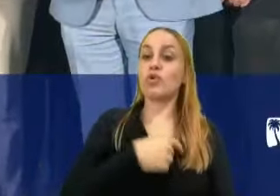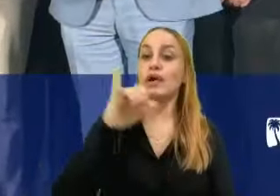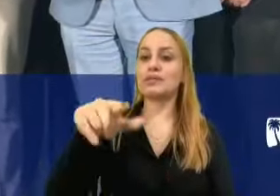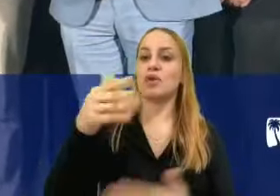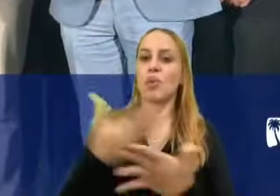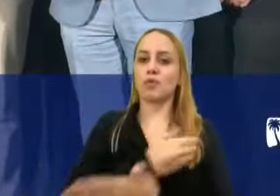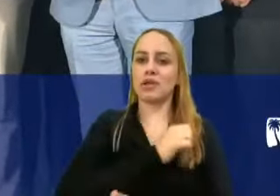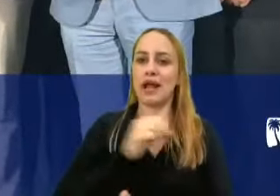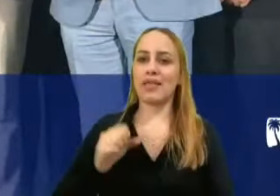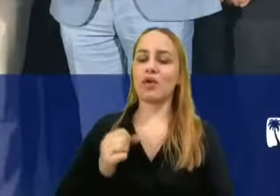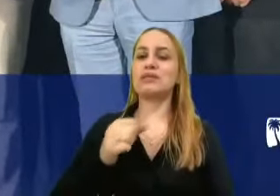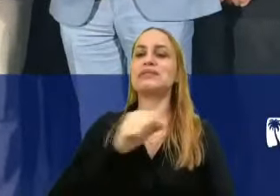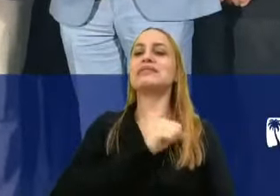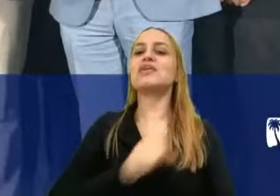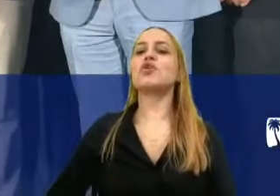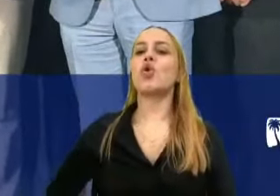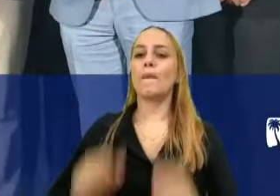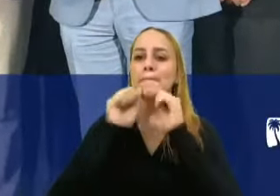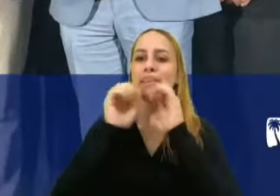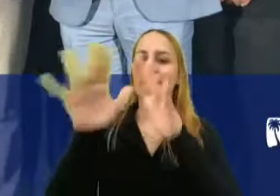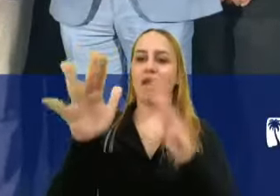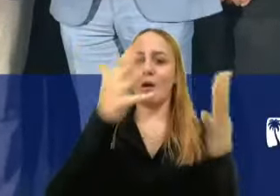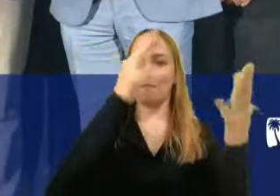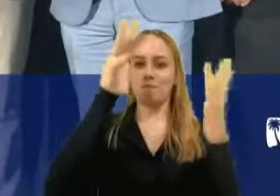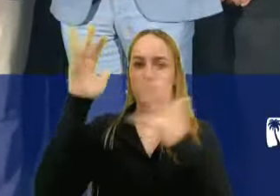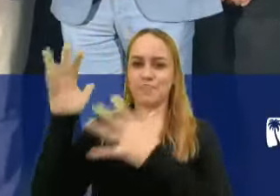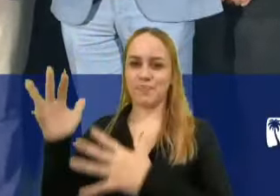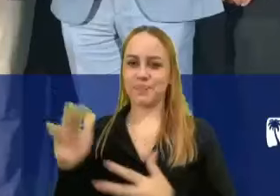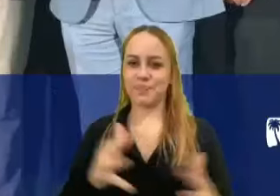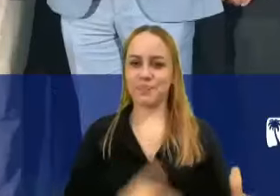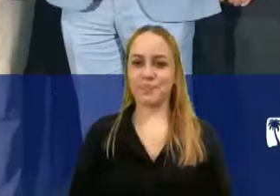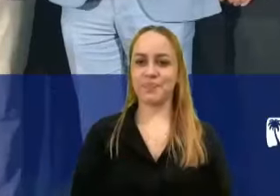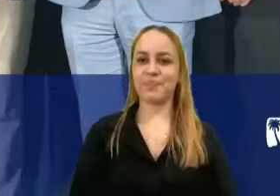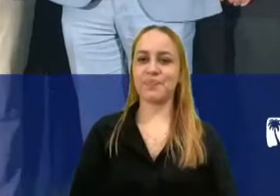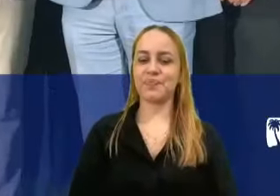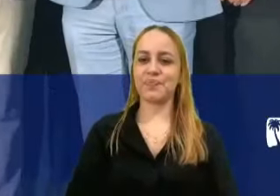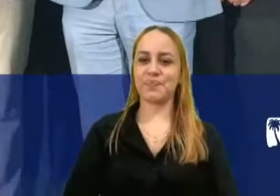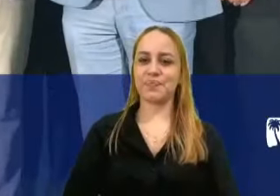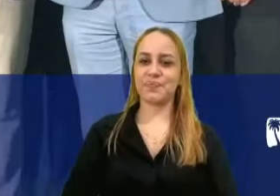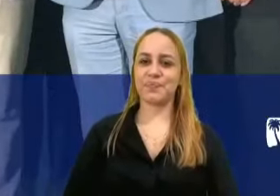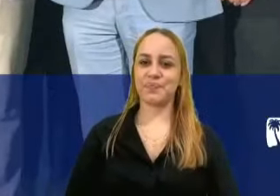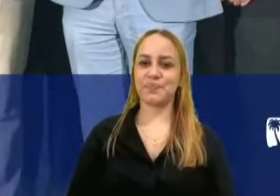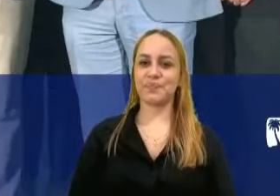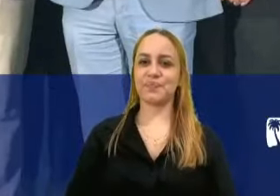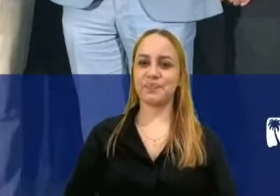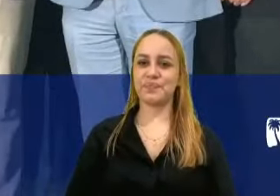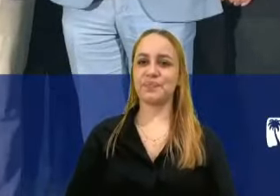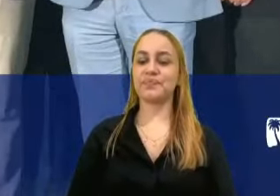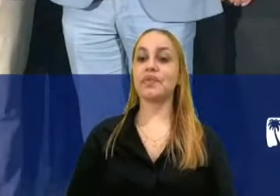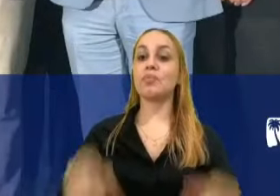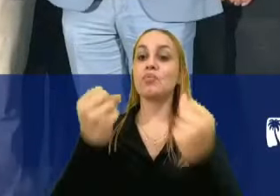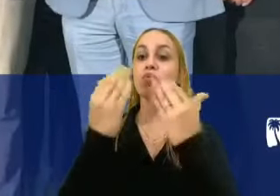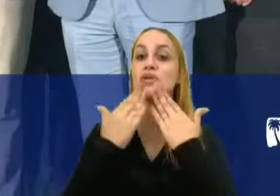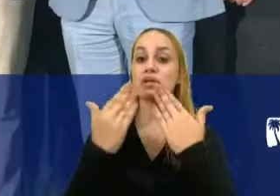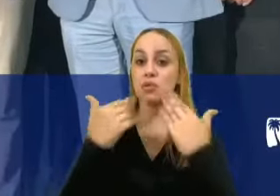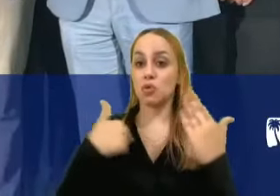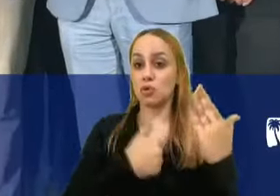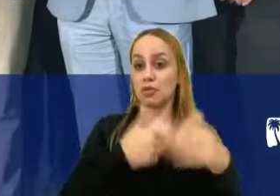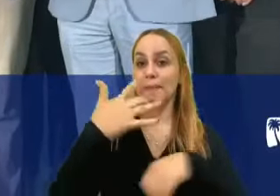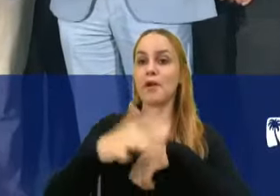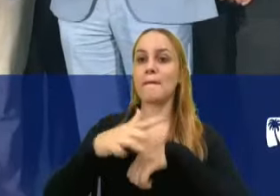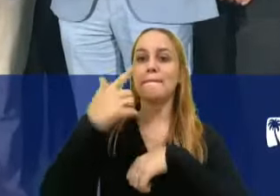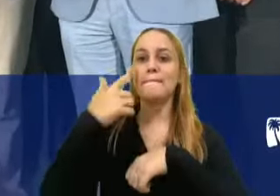New eh saludo dos preguntas la primera Eh ya contemplan o no contemplan comisión de